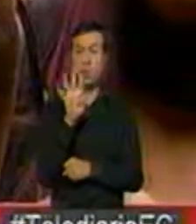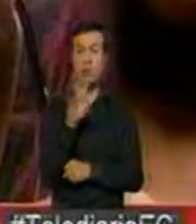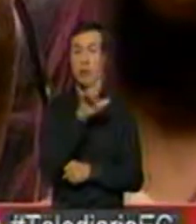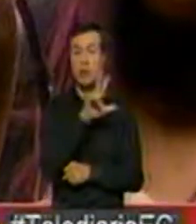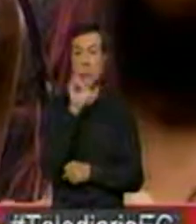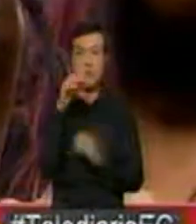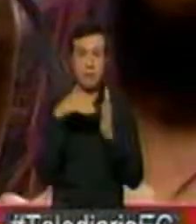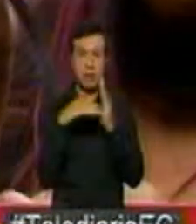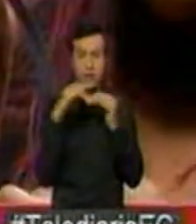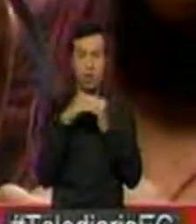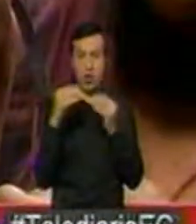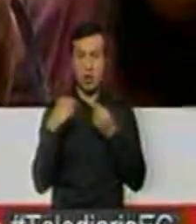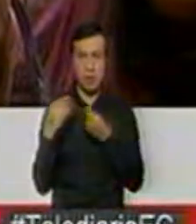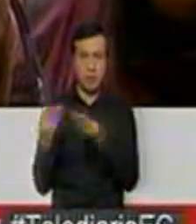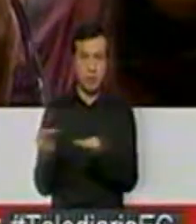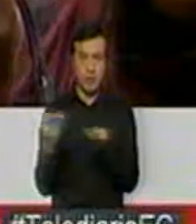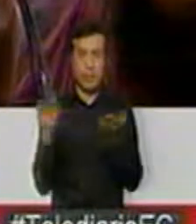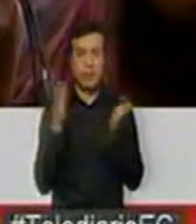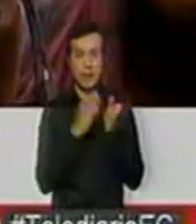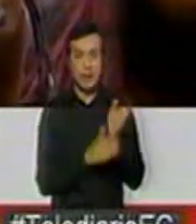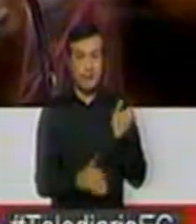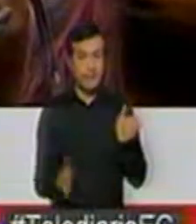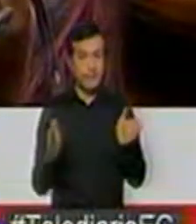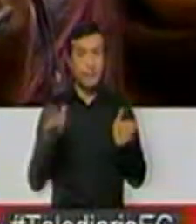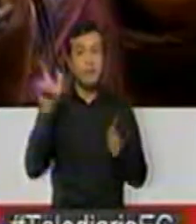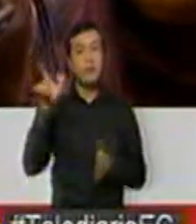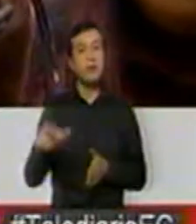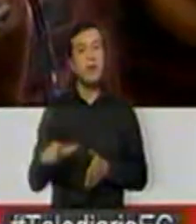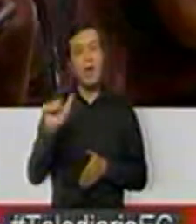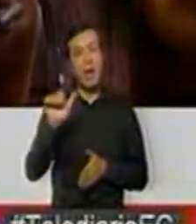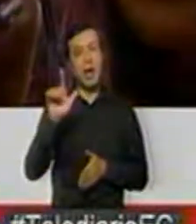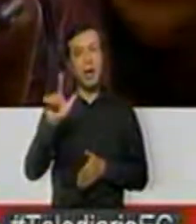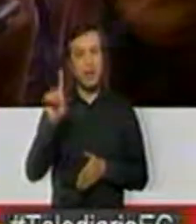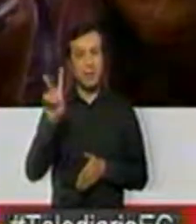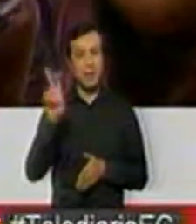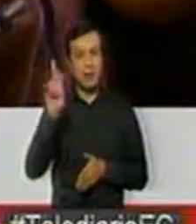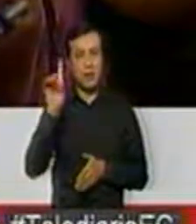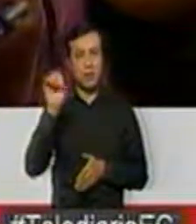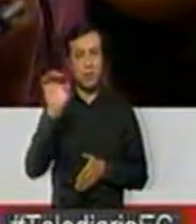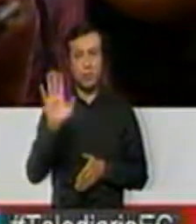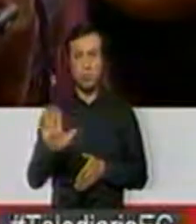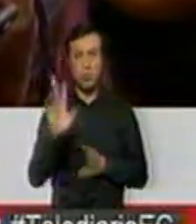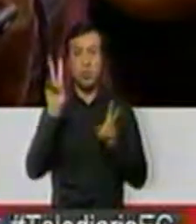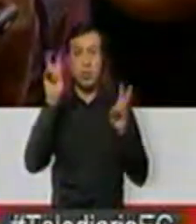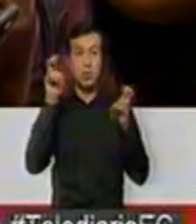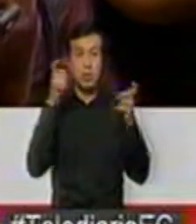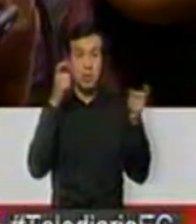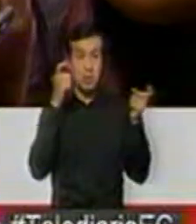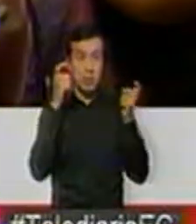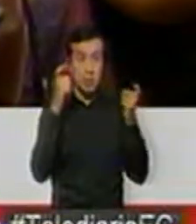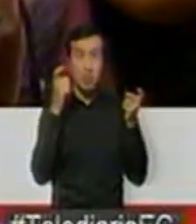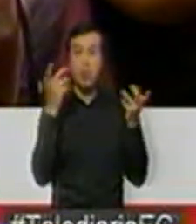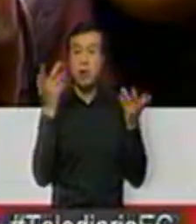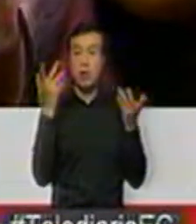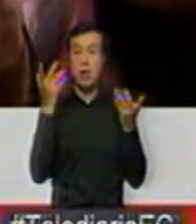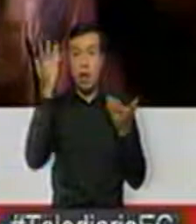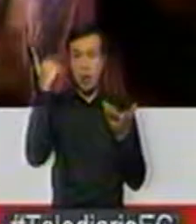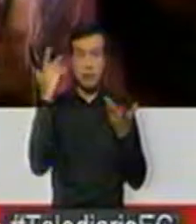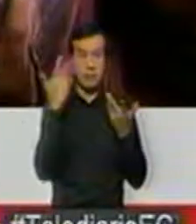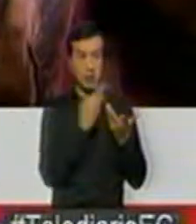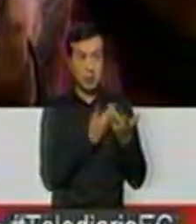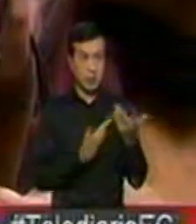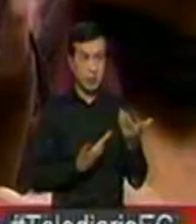el ejercicio de sus cargos públicos, el doctor Alvarado se desvinculó por completo del manejo operativo, del manejo